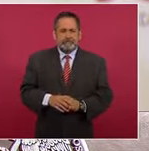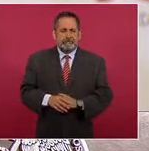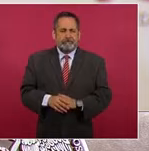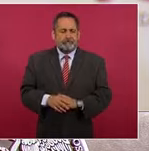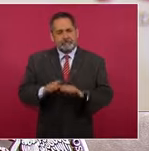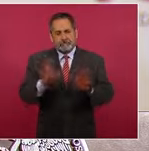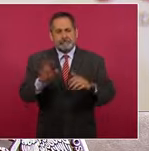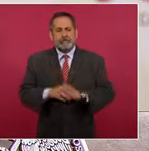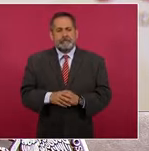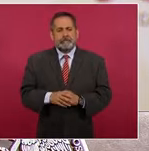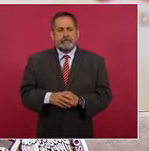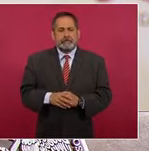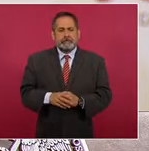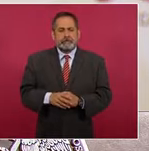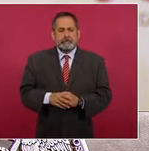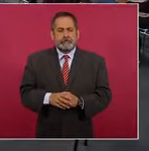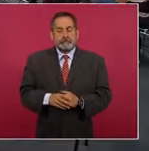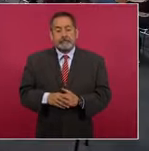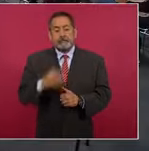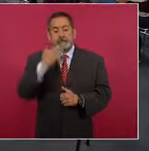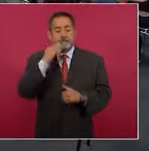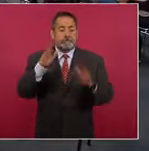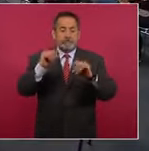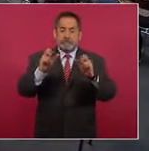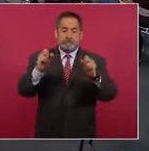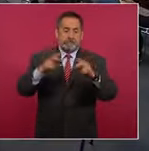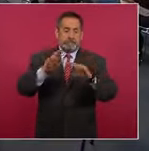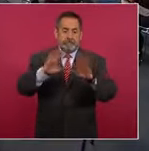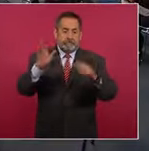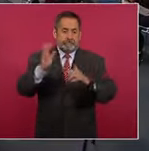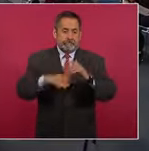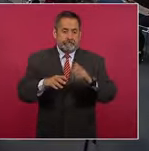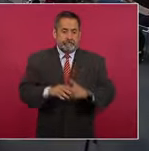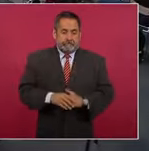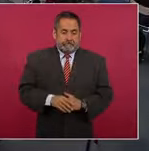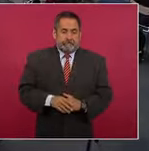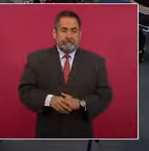Pero bueno, ahí vamos bien. Nos vamos ya.